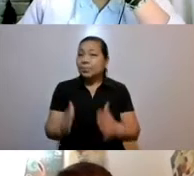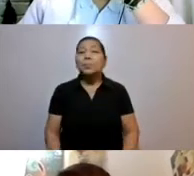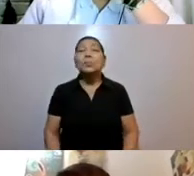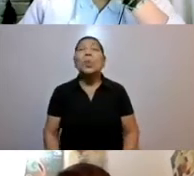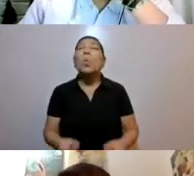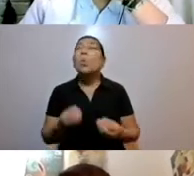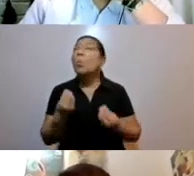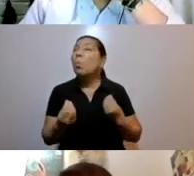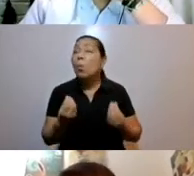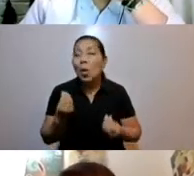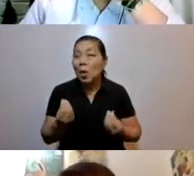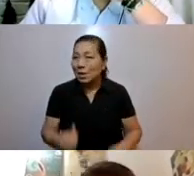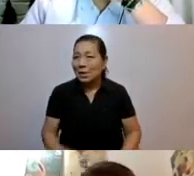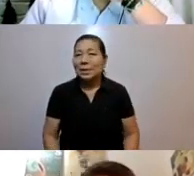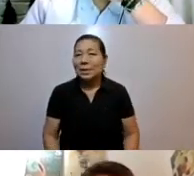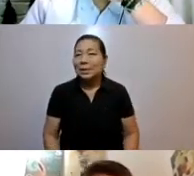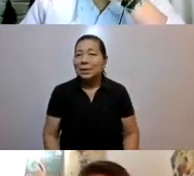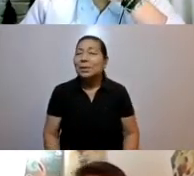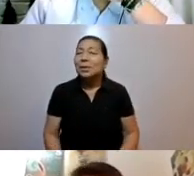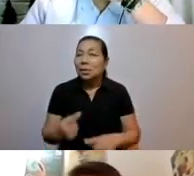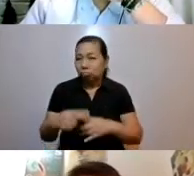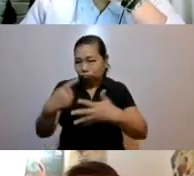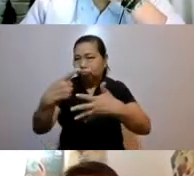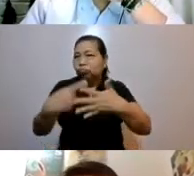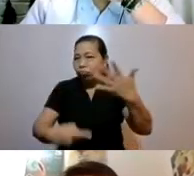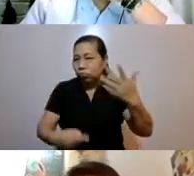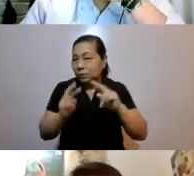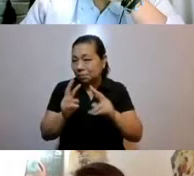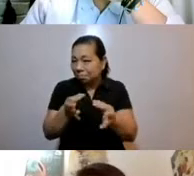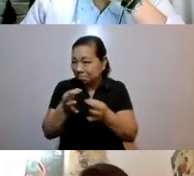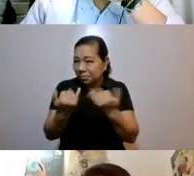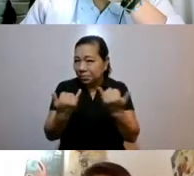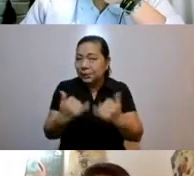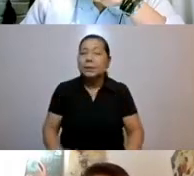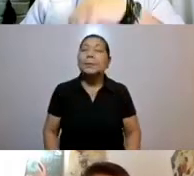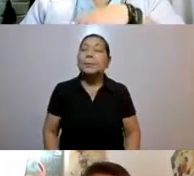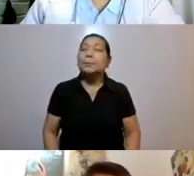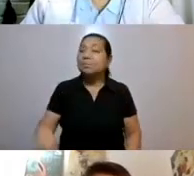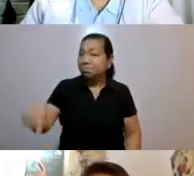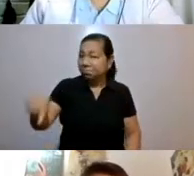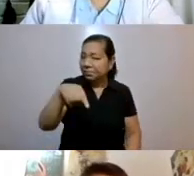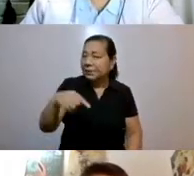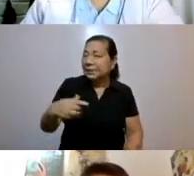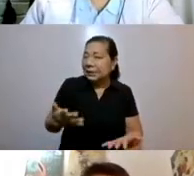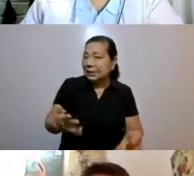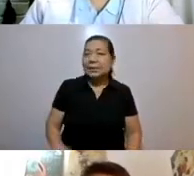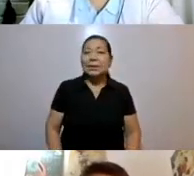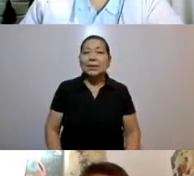de la disfunción eréctil son muy diversas, como vamos a ver. Nosotros tenemos